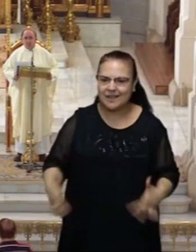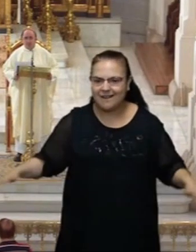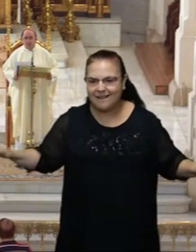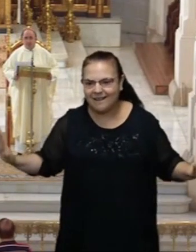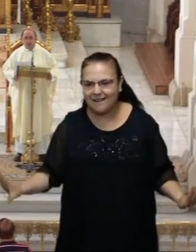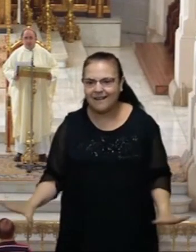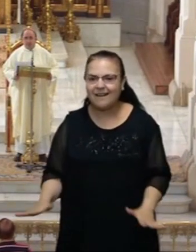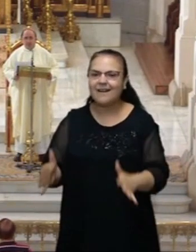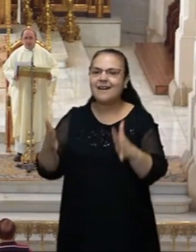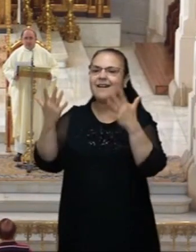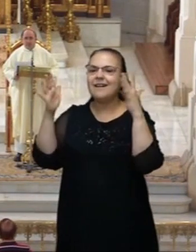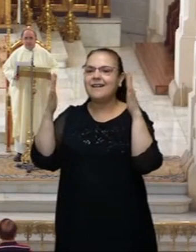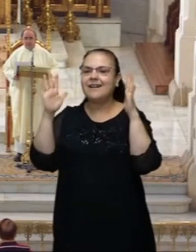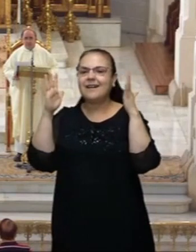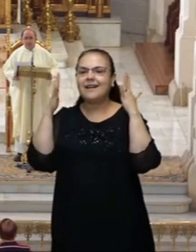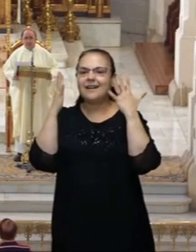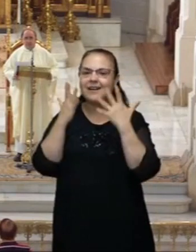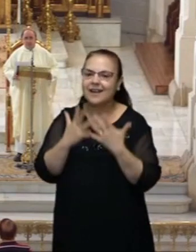aleluya,